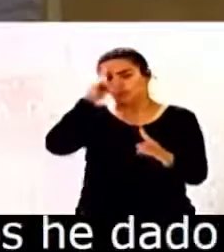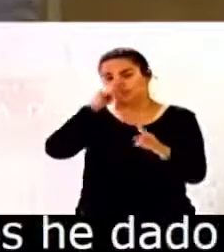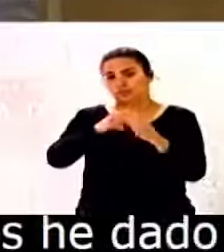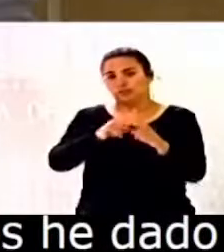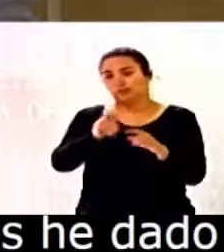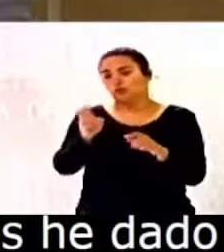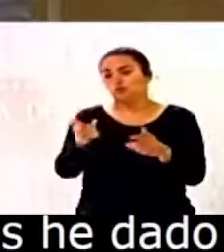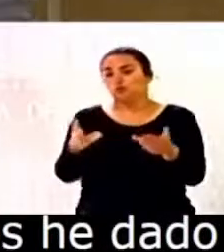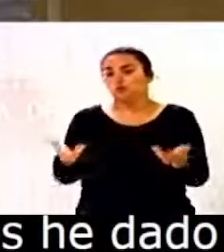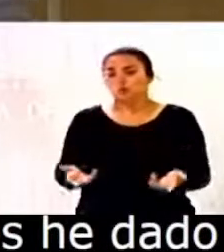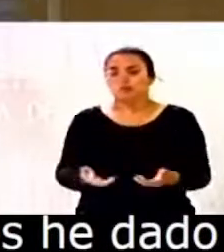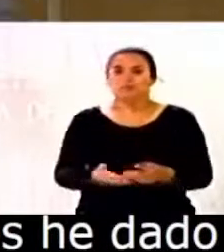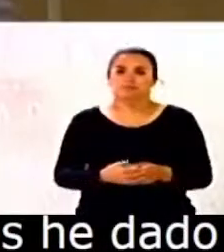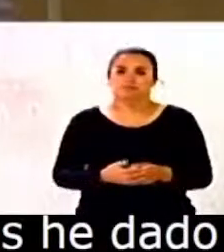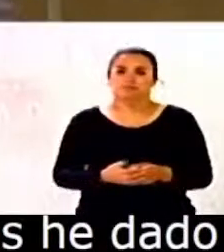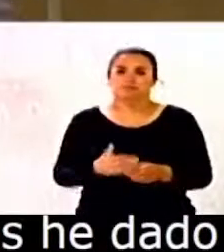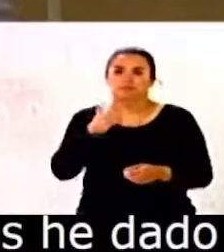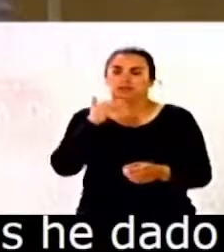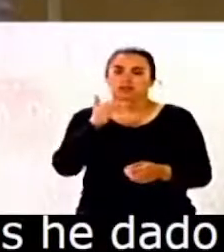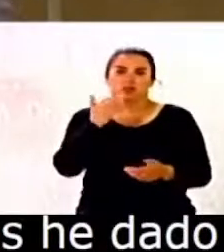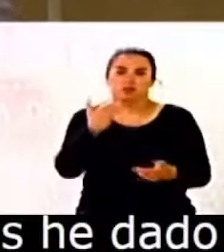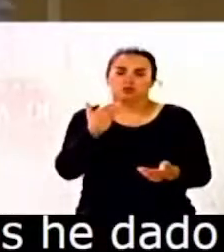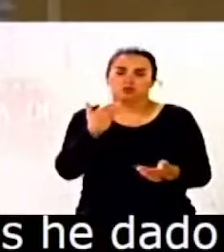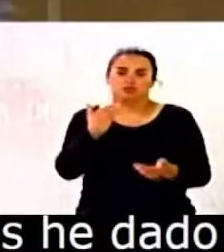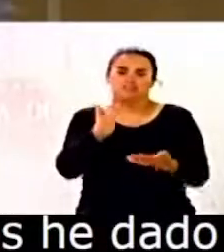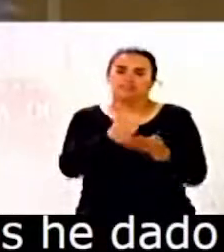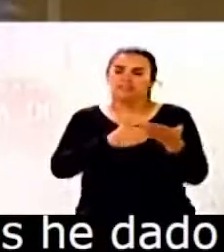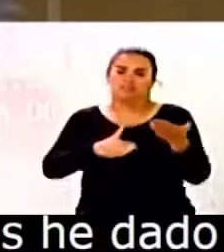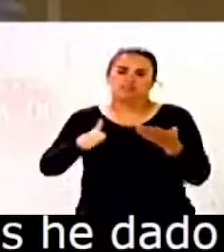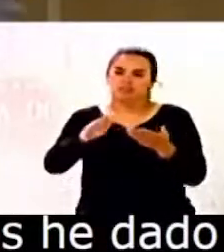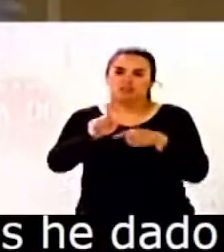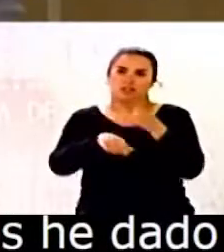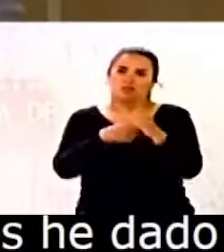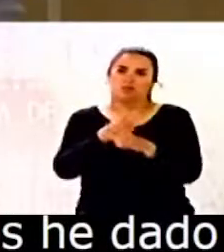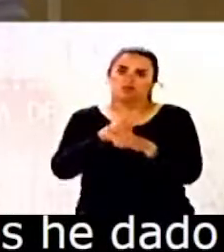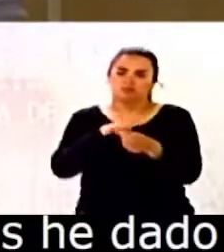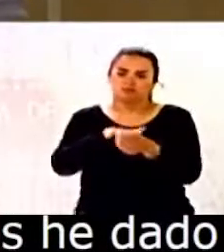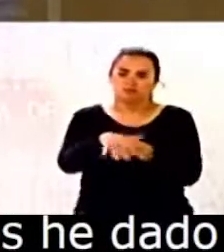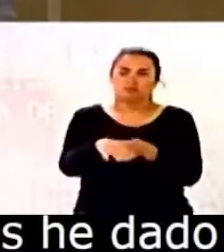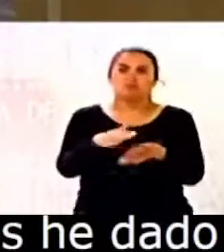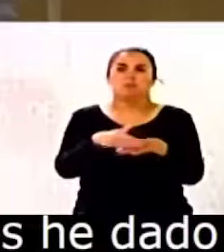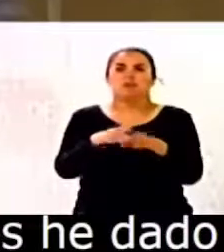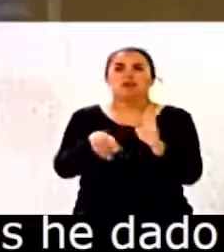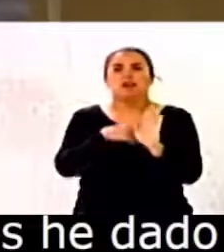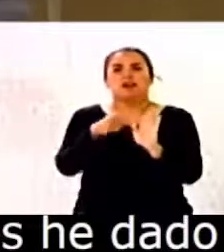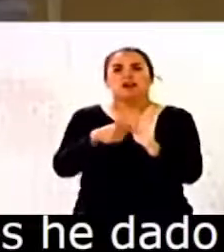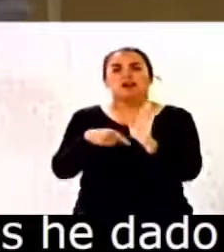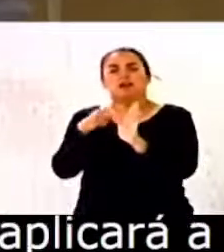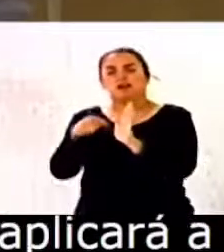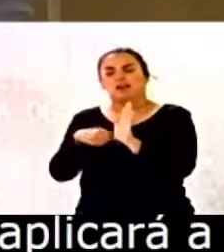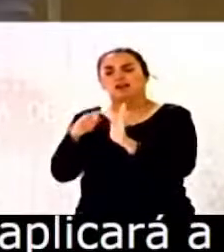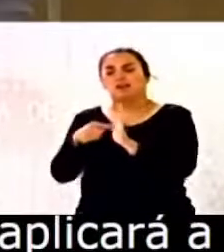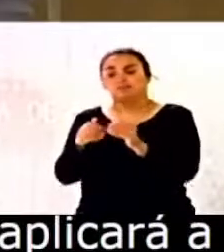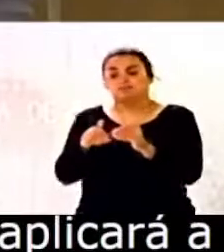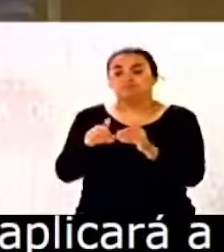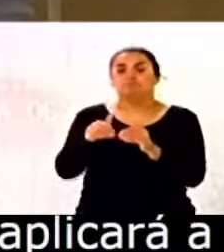demográfico es algo transversal que se aplicará a las sucesivas leyes, por ejemplo,